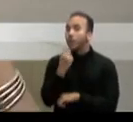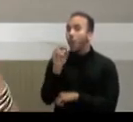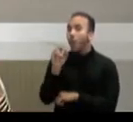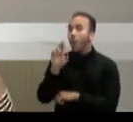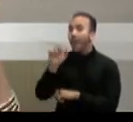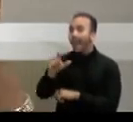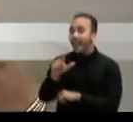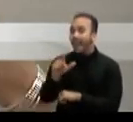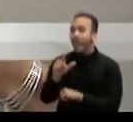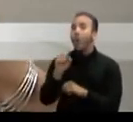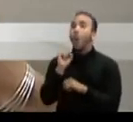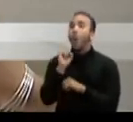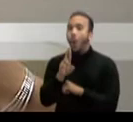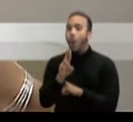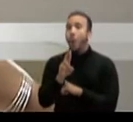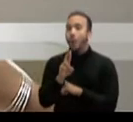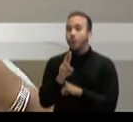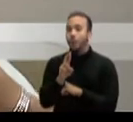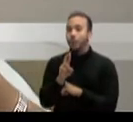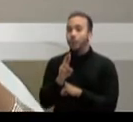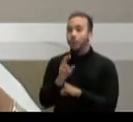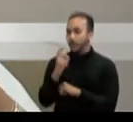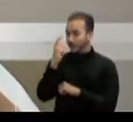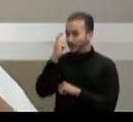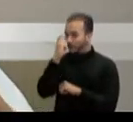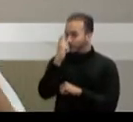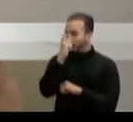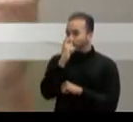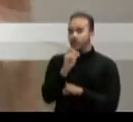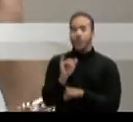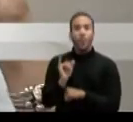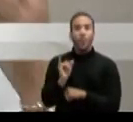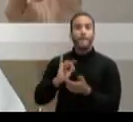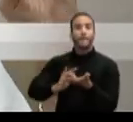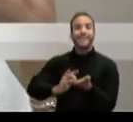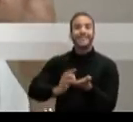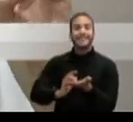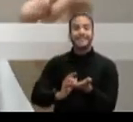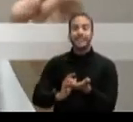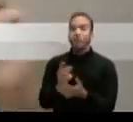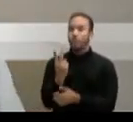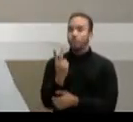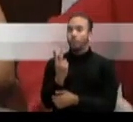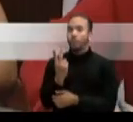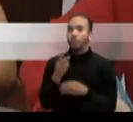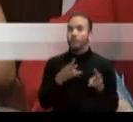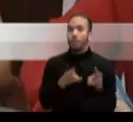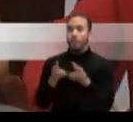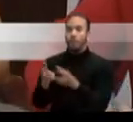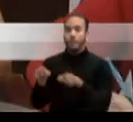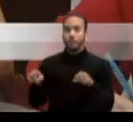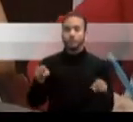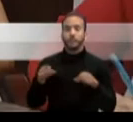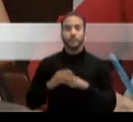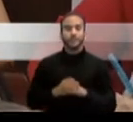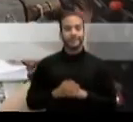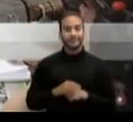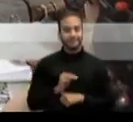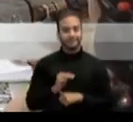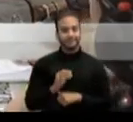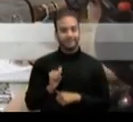o inhalación, como los POM de Proventil. Esas serían las dos vías de uso. Mayra Acevedo,